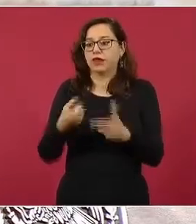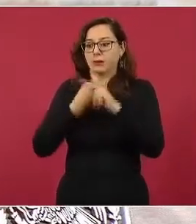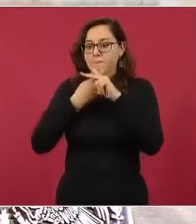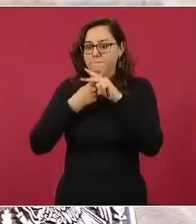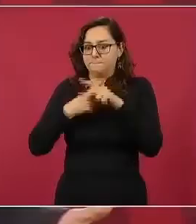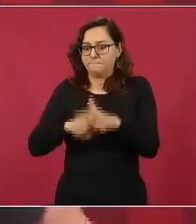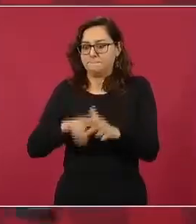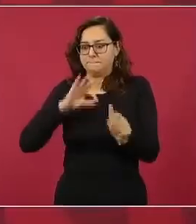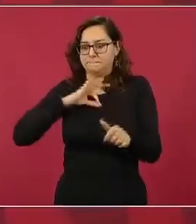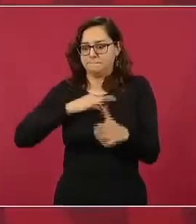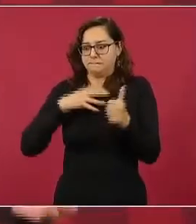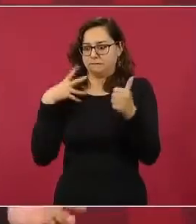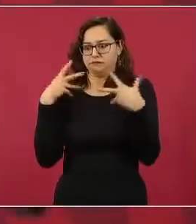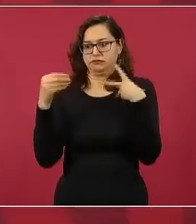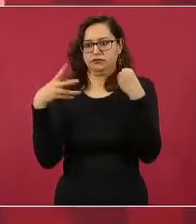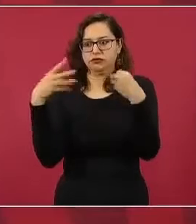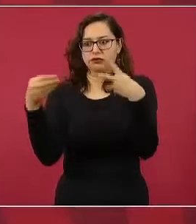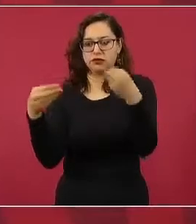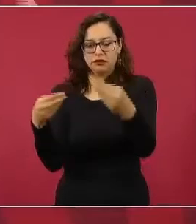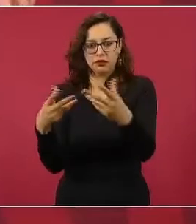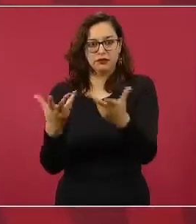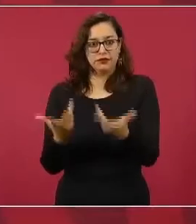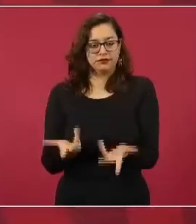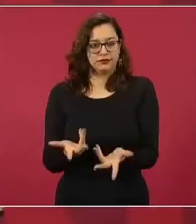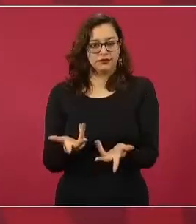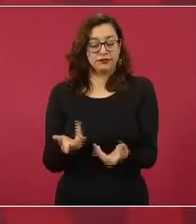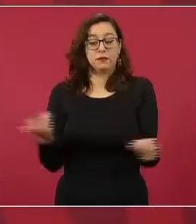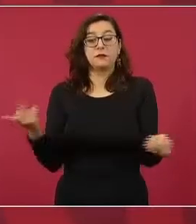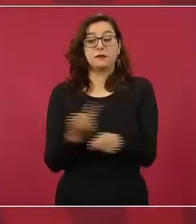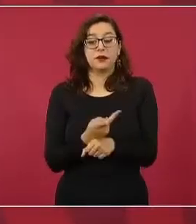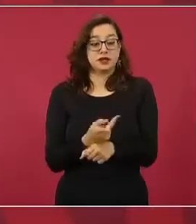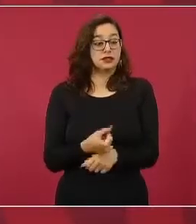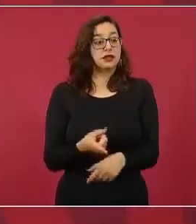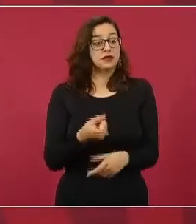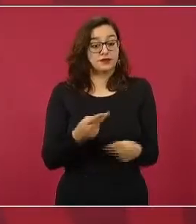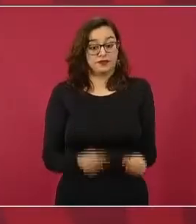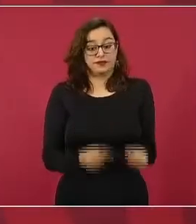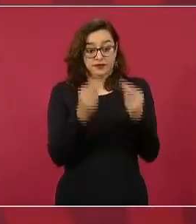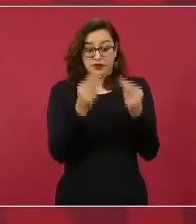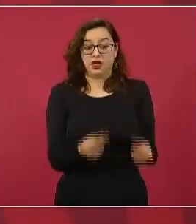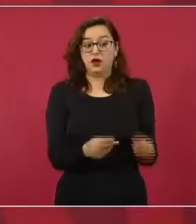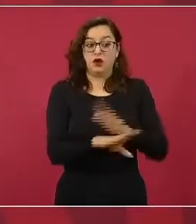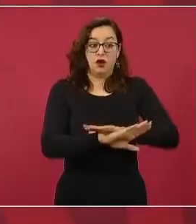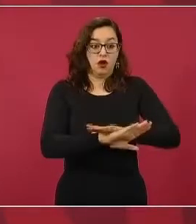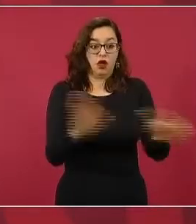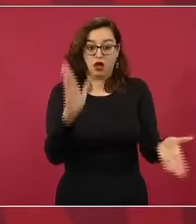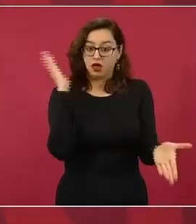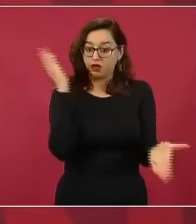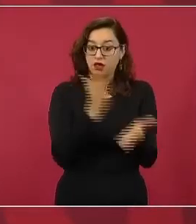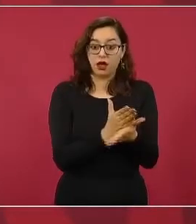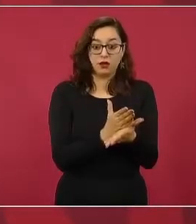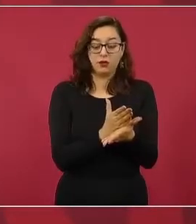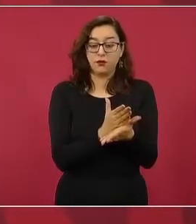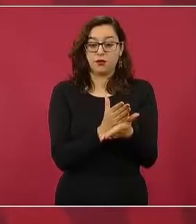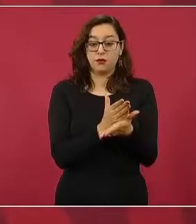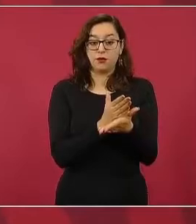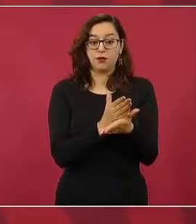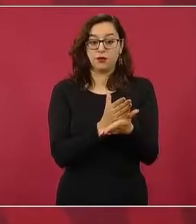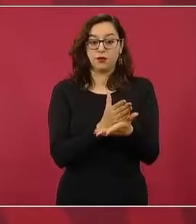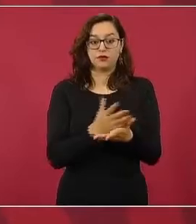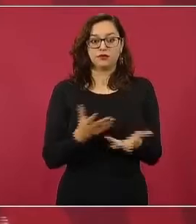caracterizado por la corrupción, porque se han dedicado a saquear, se robaban hasta el dinero de